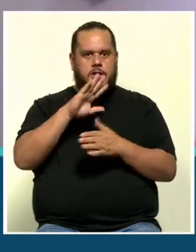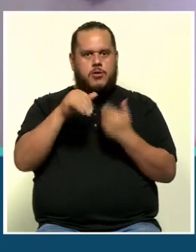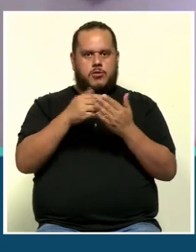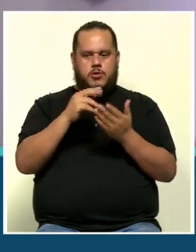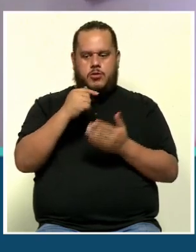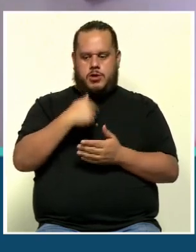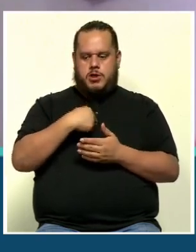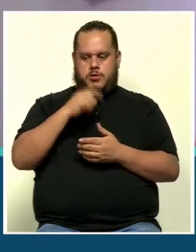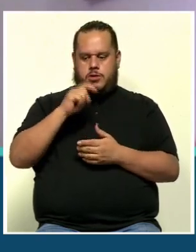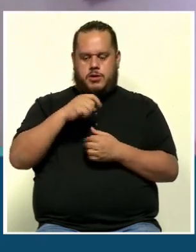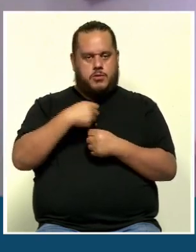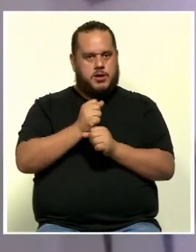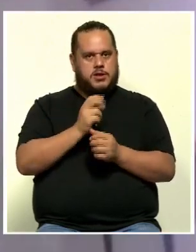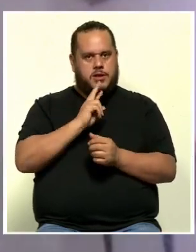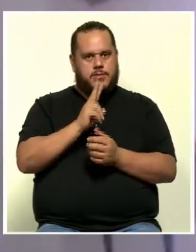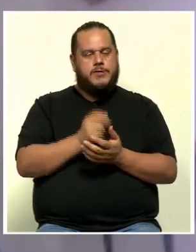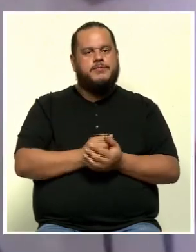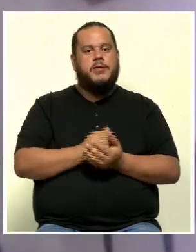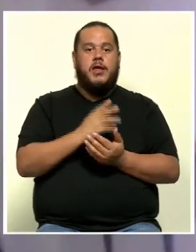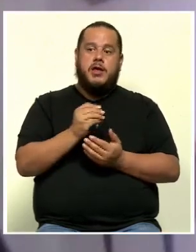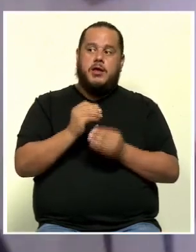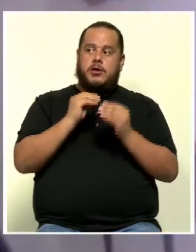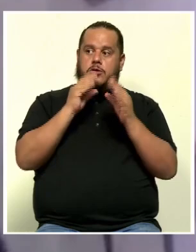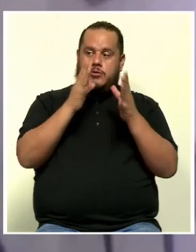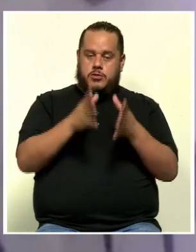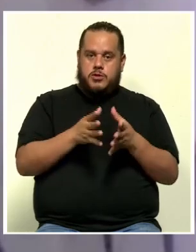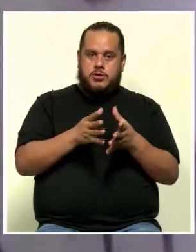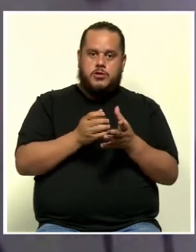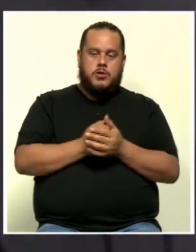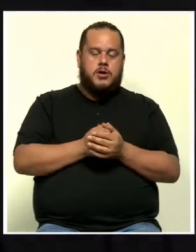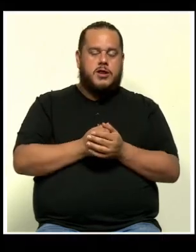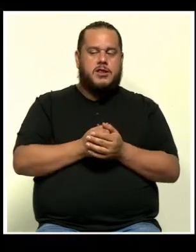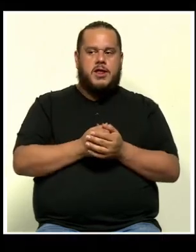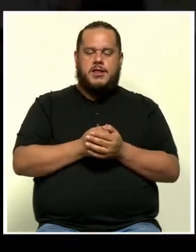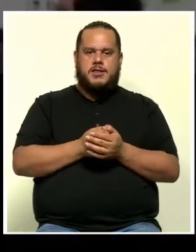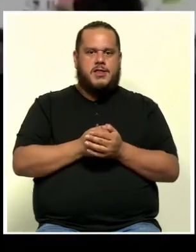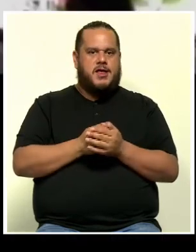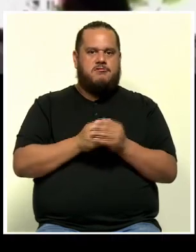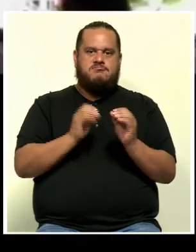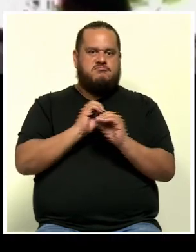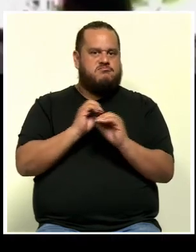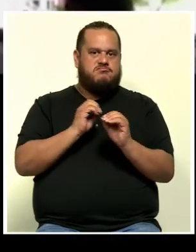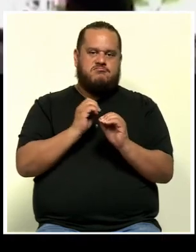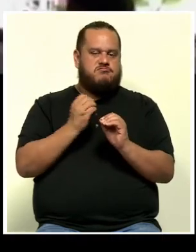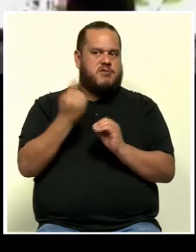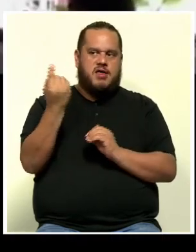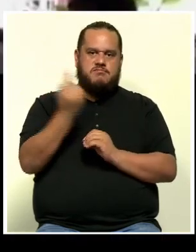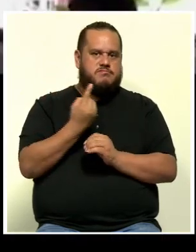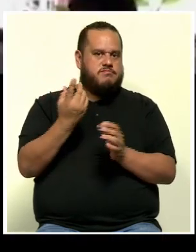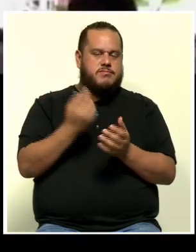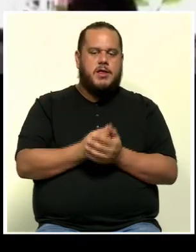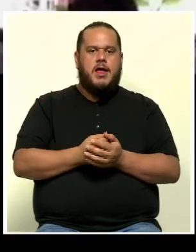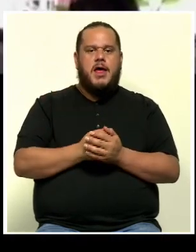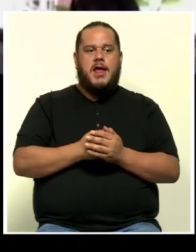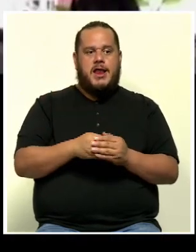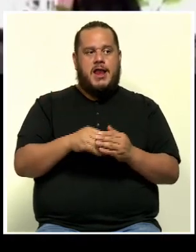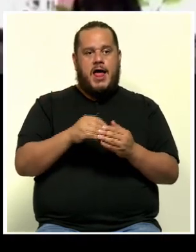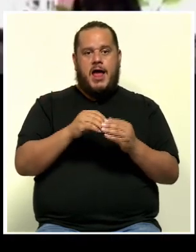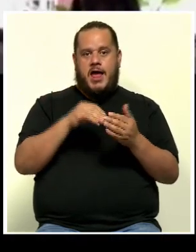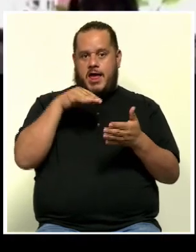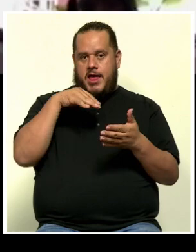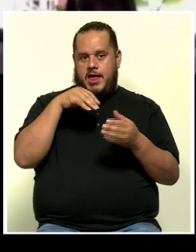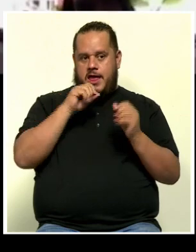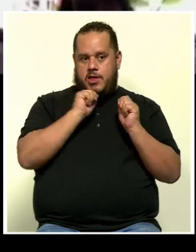que hacer, ¿verdad? Y los profesores brillan por su ausencia. La educación superior, si bien no dejó de